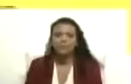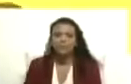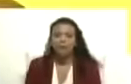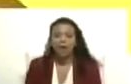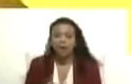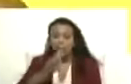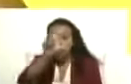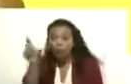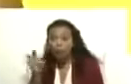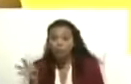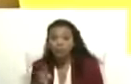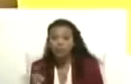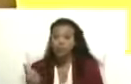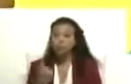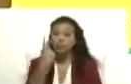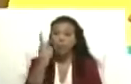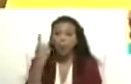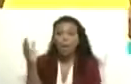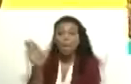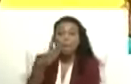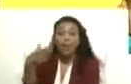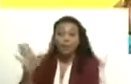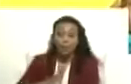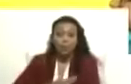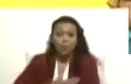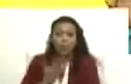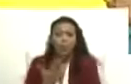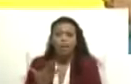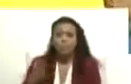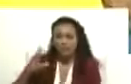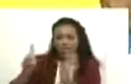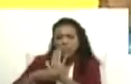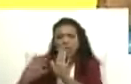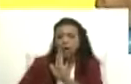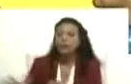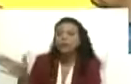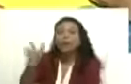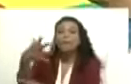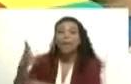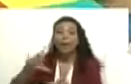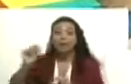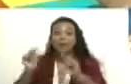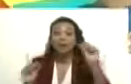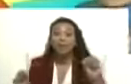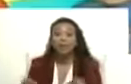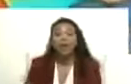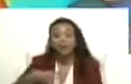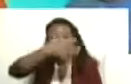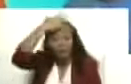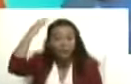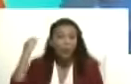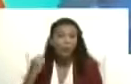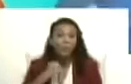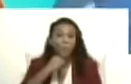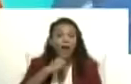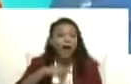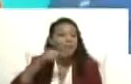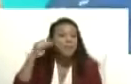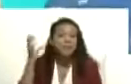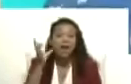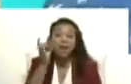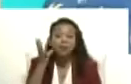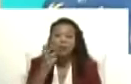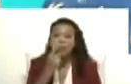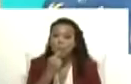Guayana Esequiba, la única bandera que puede ser izada es la bandera tricolor de Francisco de Miranda, la bandera